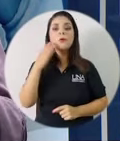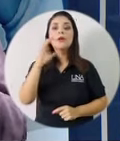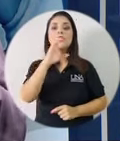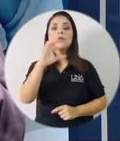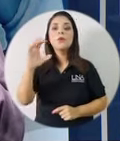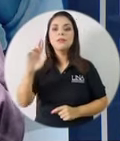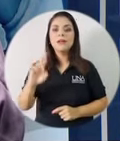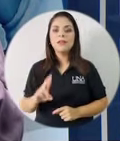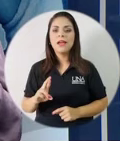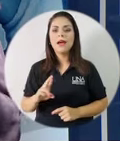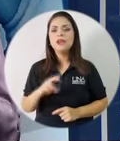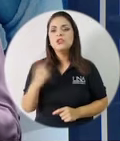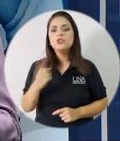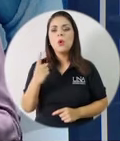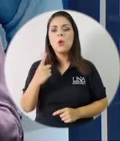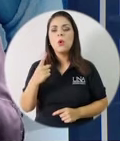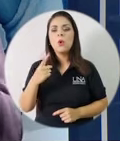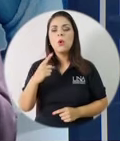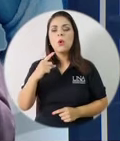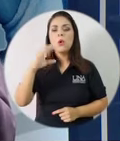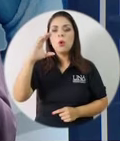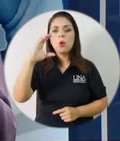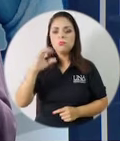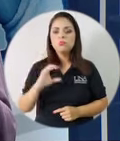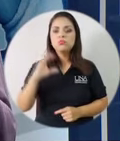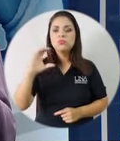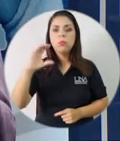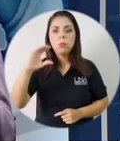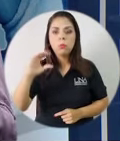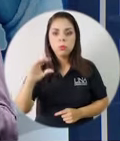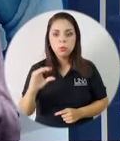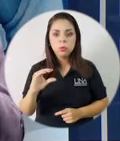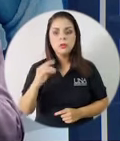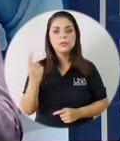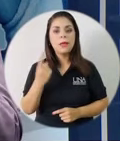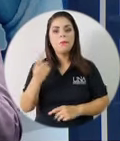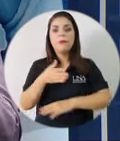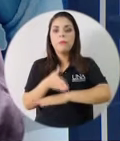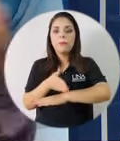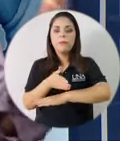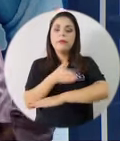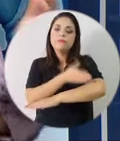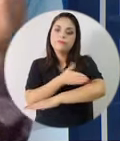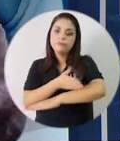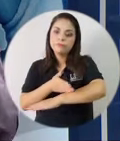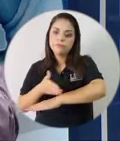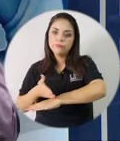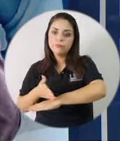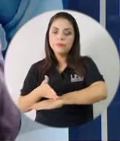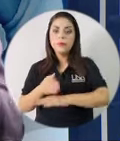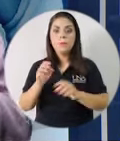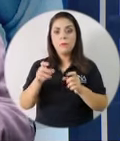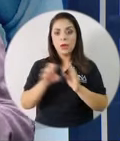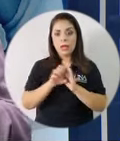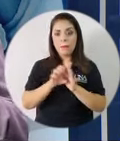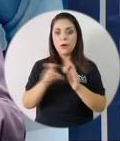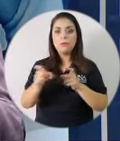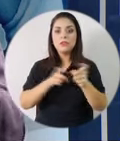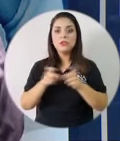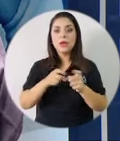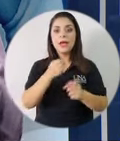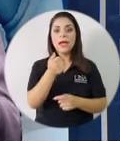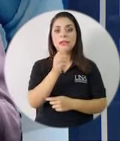recortista y ha tenido una actitud regresiva. Por ejemplo, en la administración 14-18, en la Asamblea